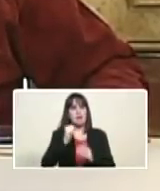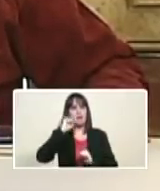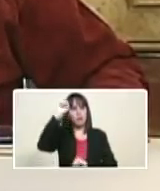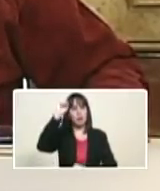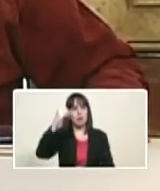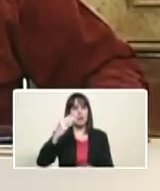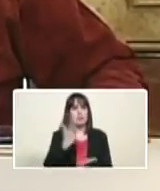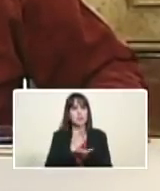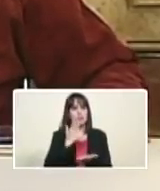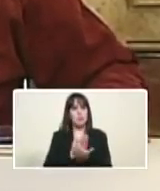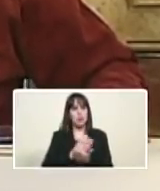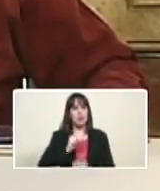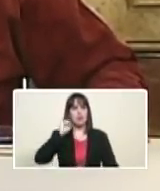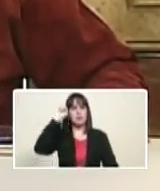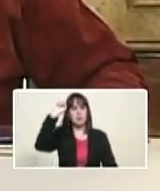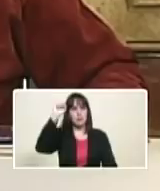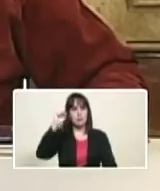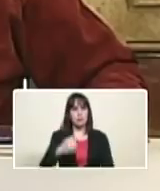siempre!